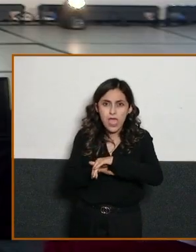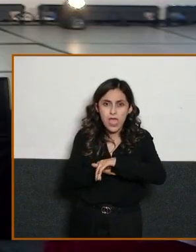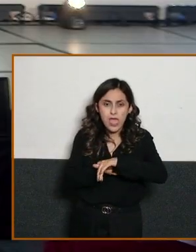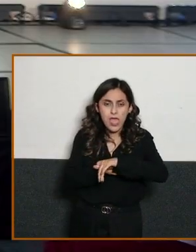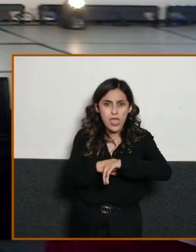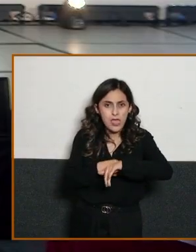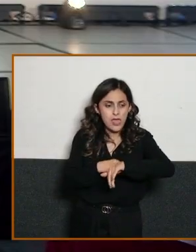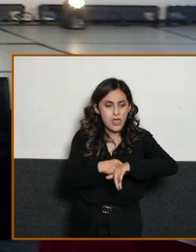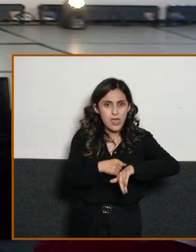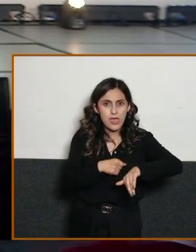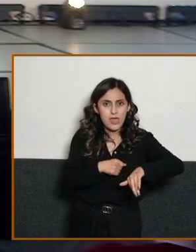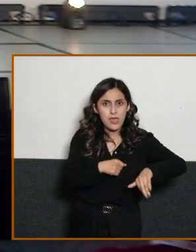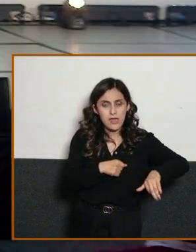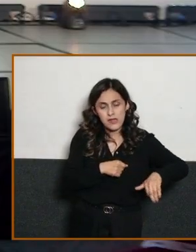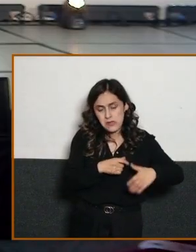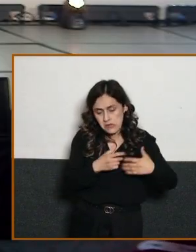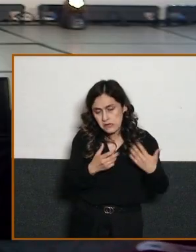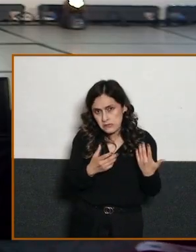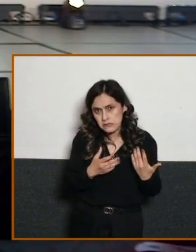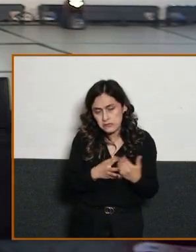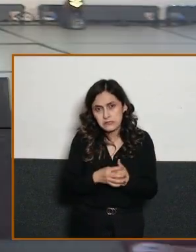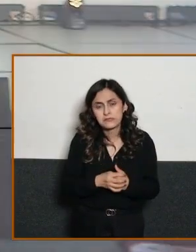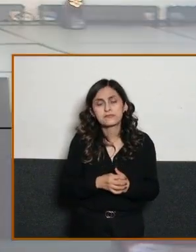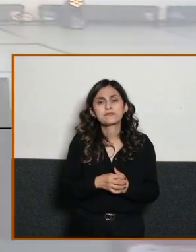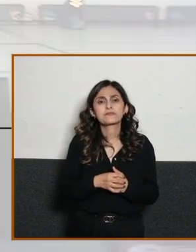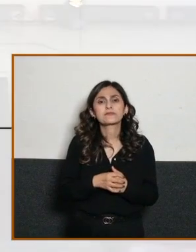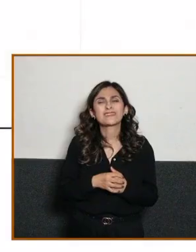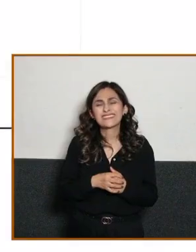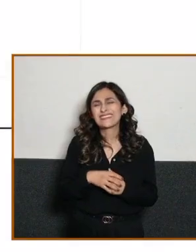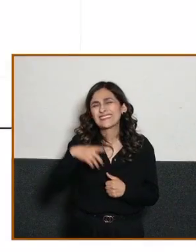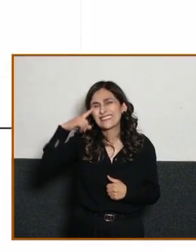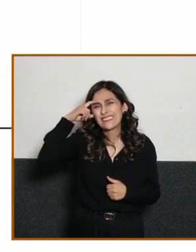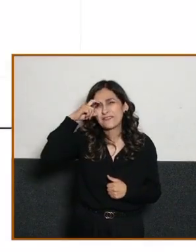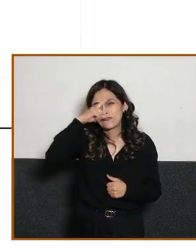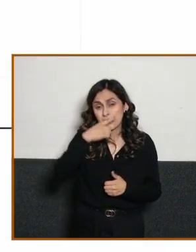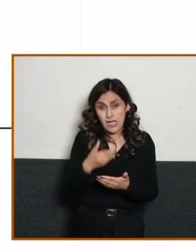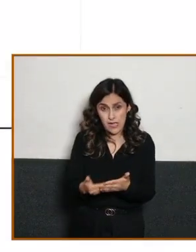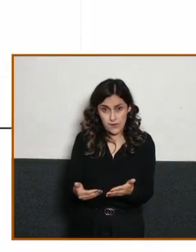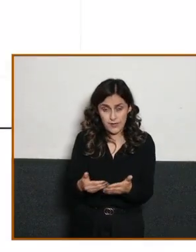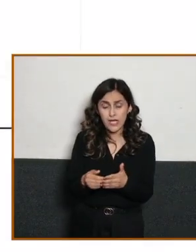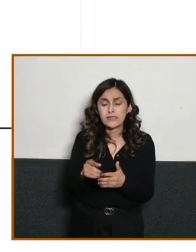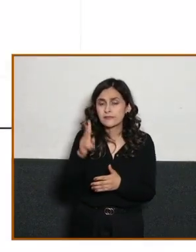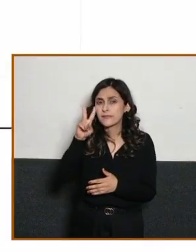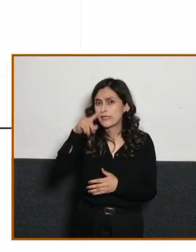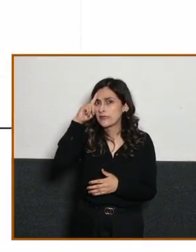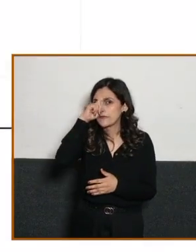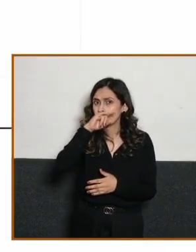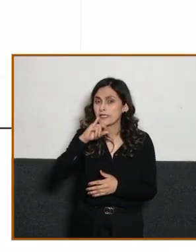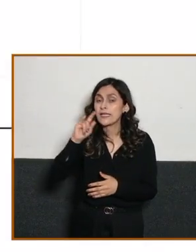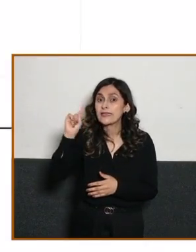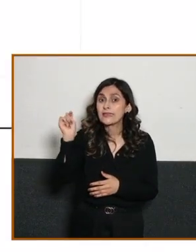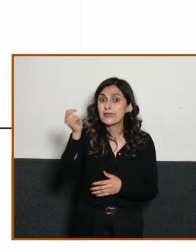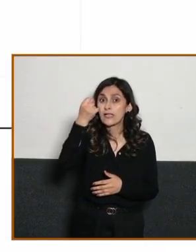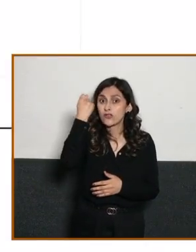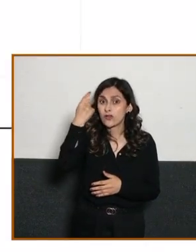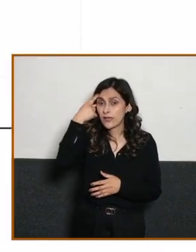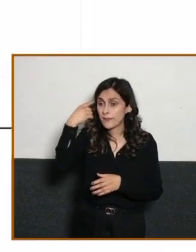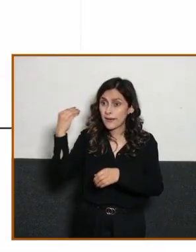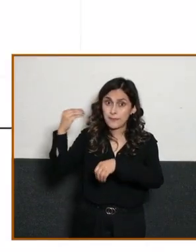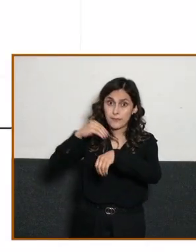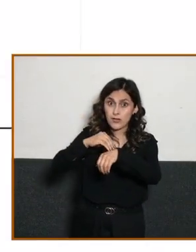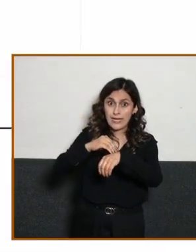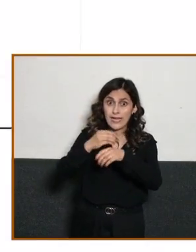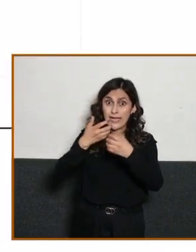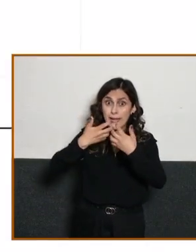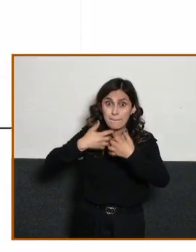las bases de datos de entrenamiento, por ejemplo. Es difícil hasta ahora implementar estas tecnologías en nuestras empresas, o por